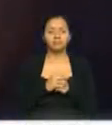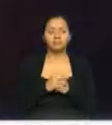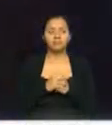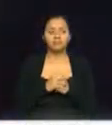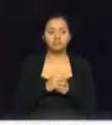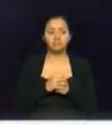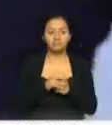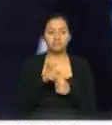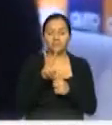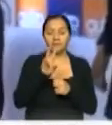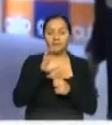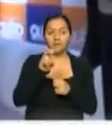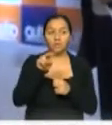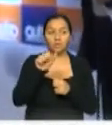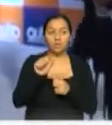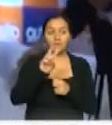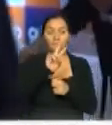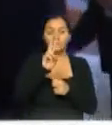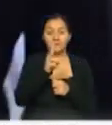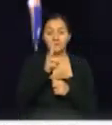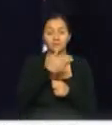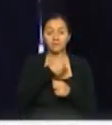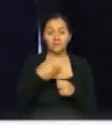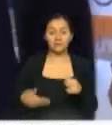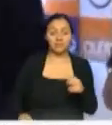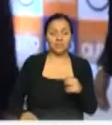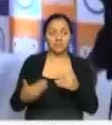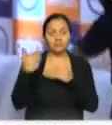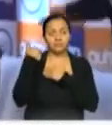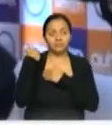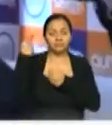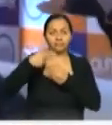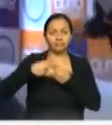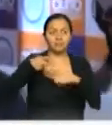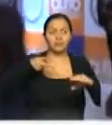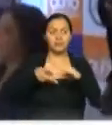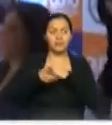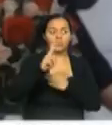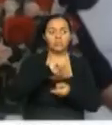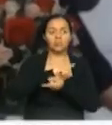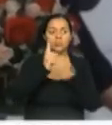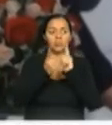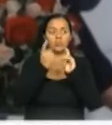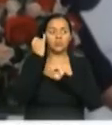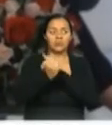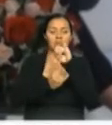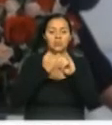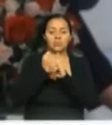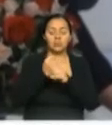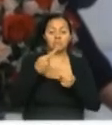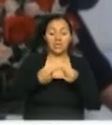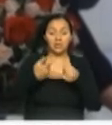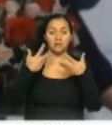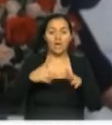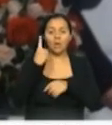María Alejandra Vicuña, vicepresidenta de la República encargada, participó de la inauguración del Encuentro Internacional Quito a un año de